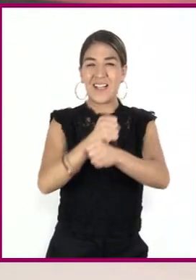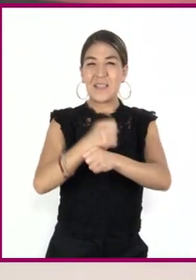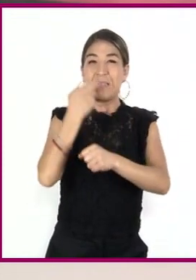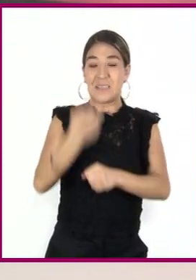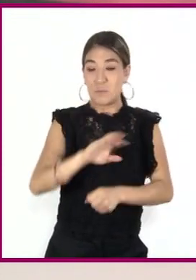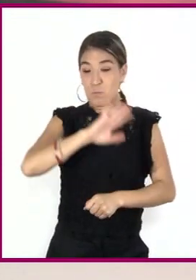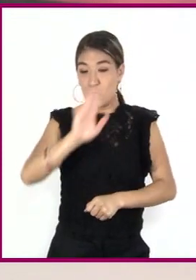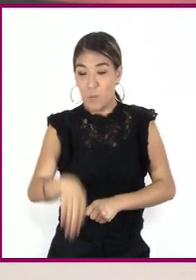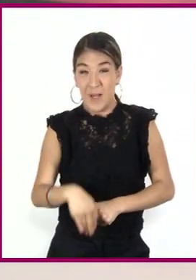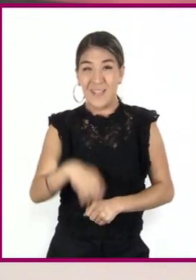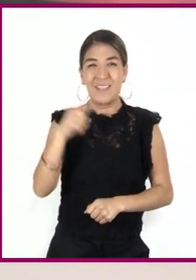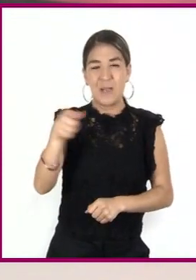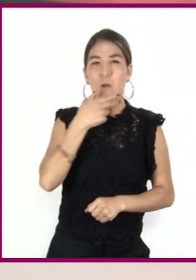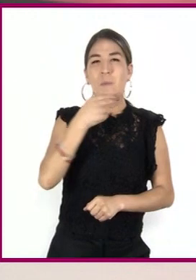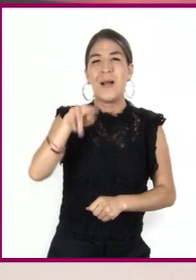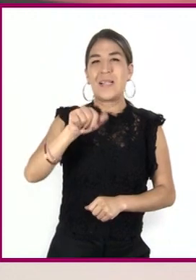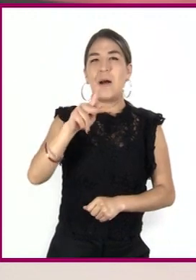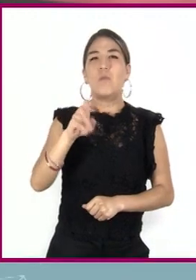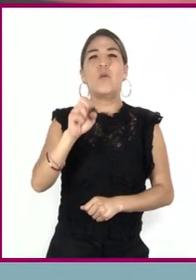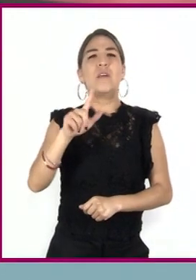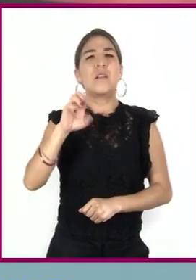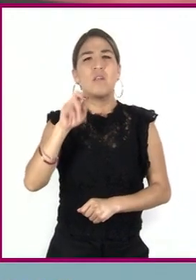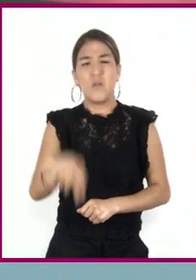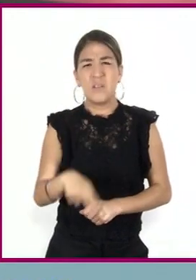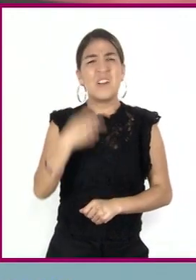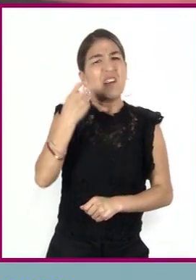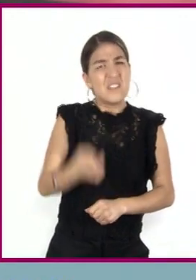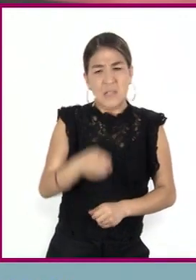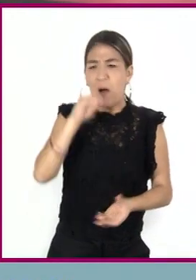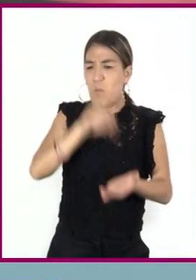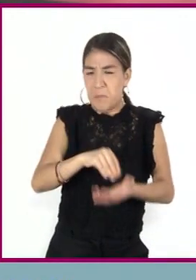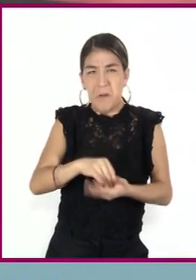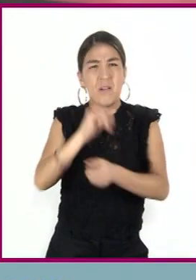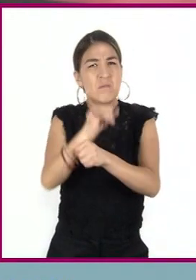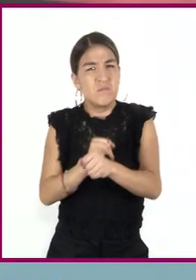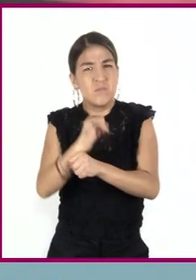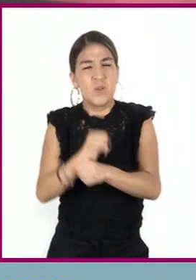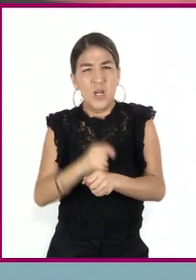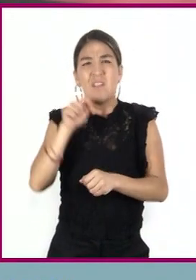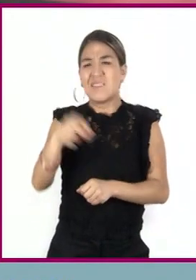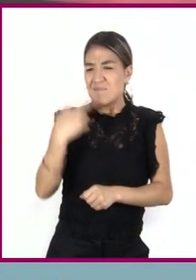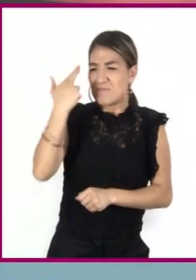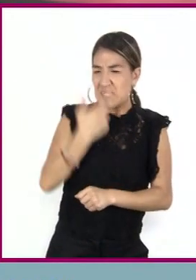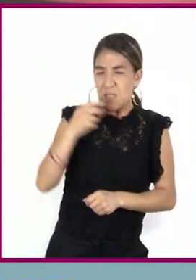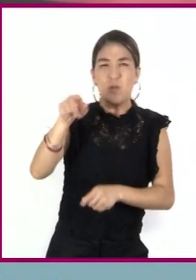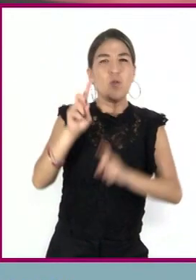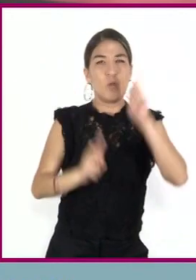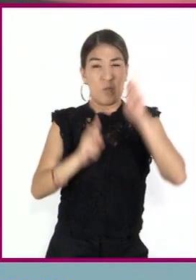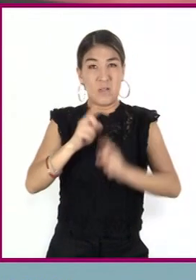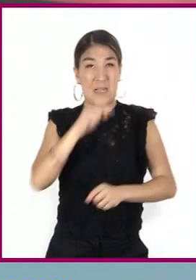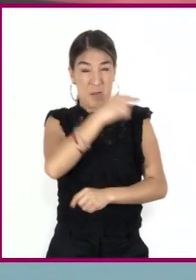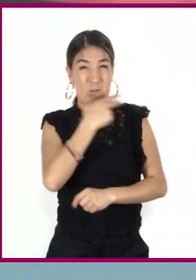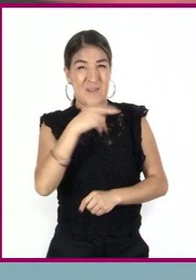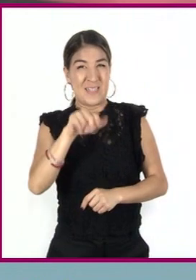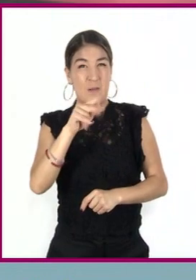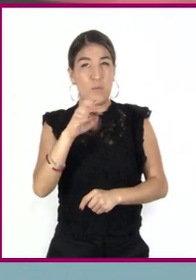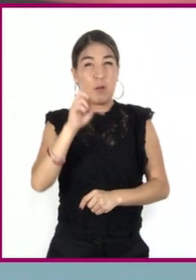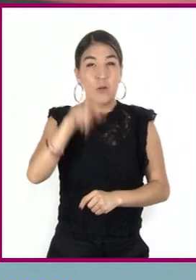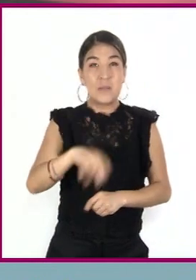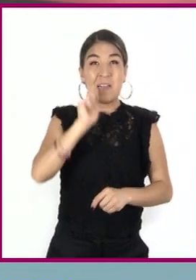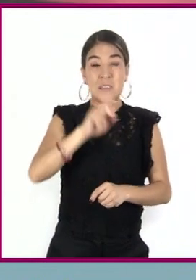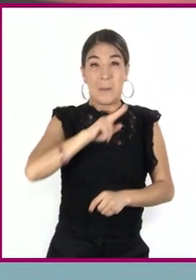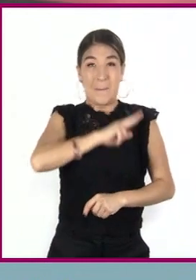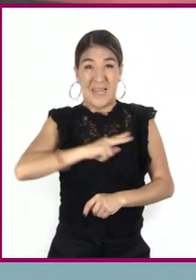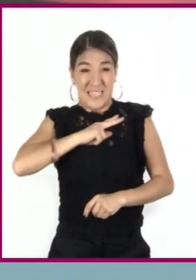de su fallecimiento sigue siendo una incógnita. ¿Murió Napoleón por envenenamiento con arsénico o debido a